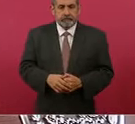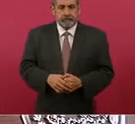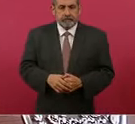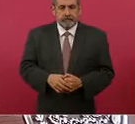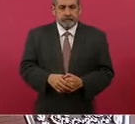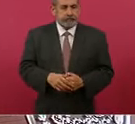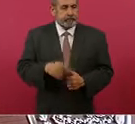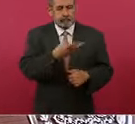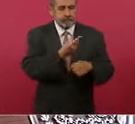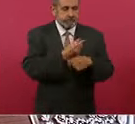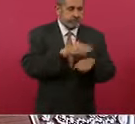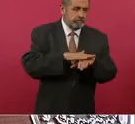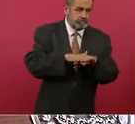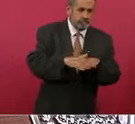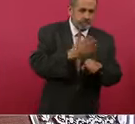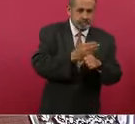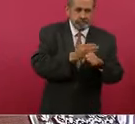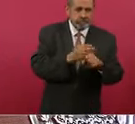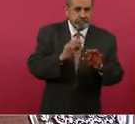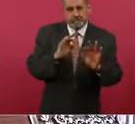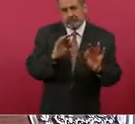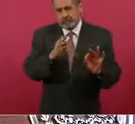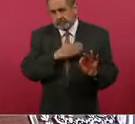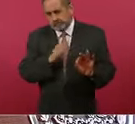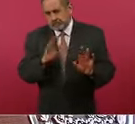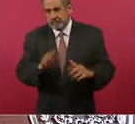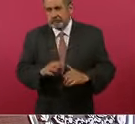hacen el mantenimiento, pues bien.